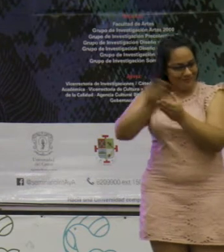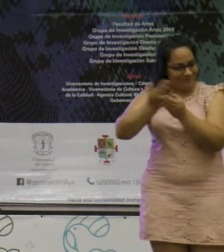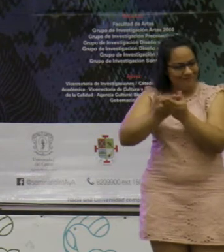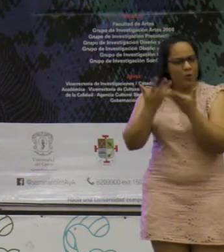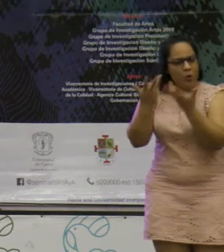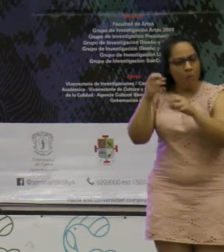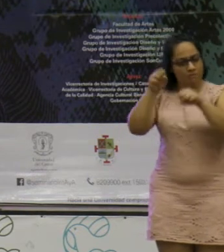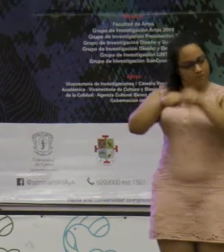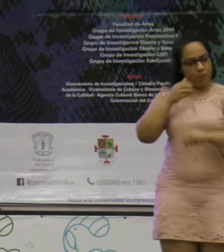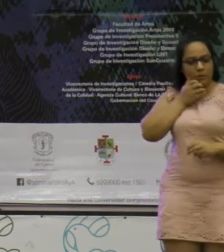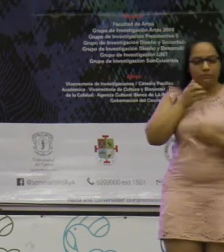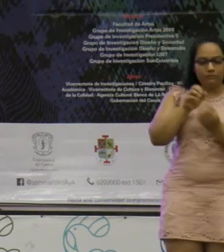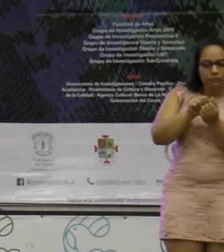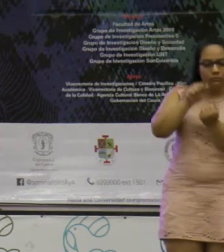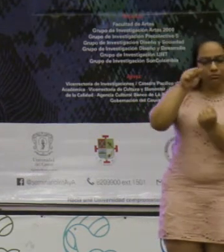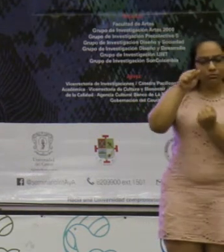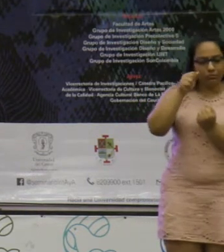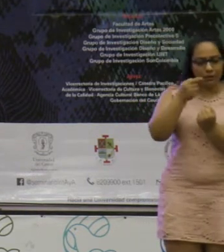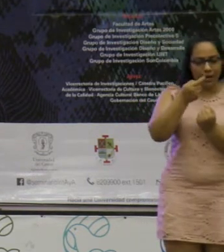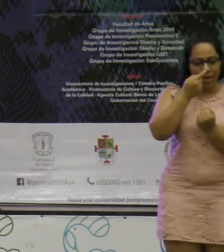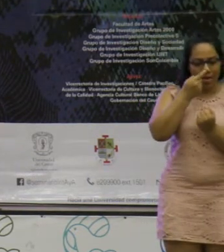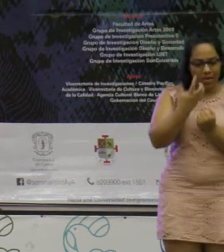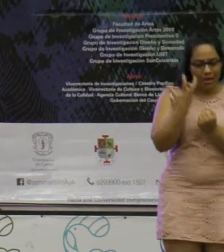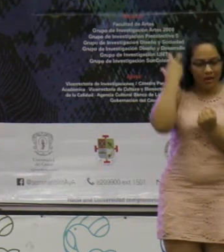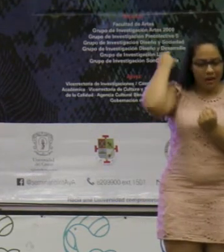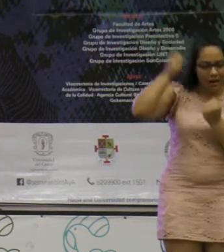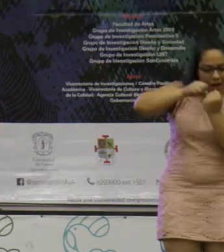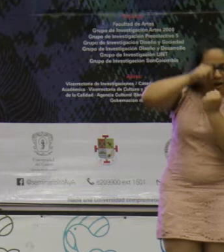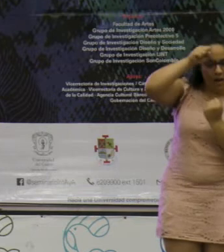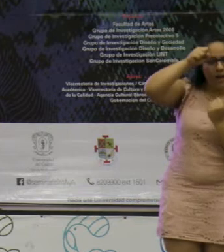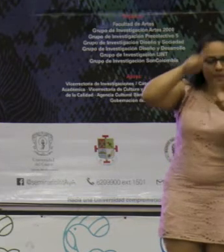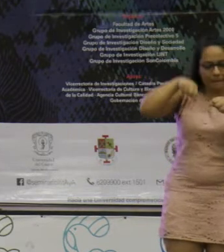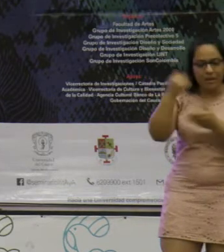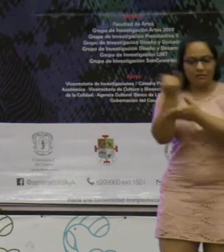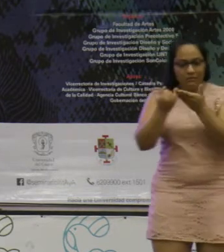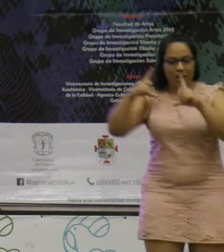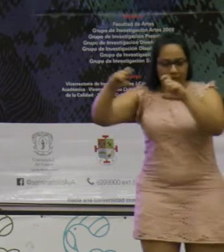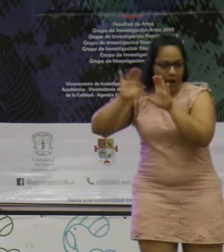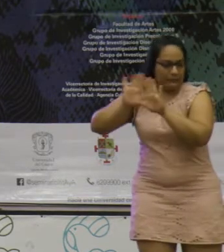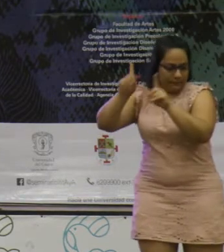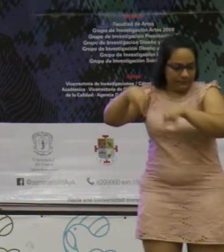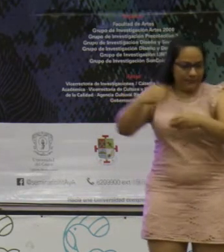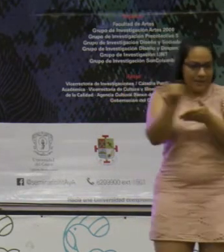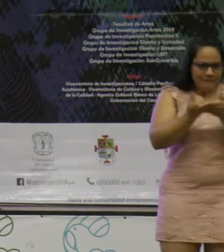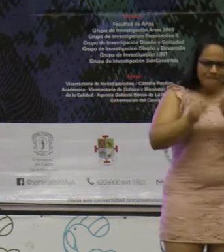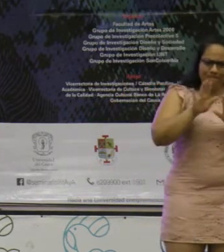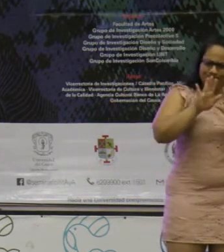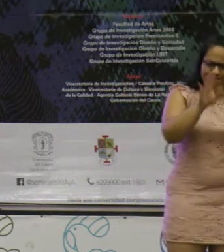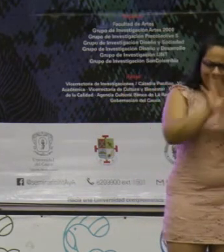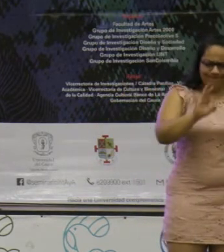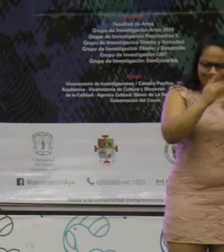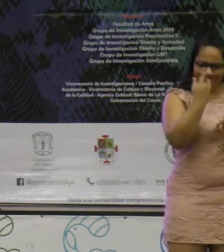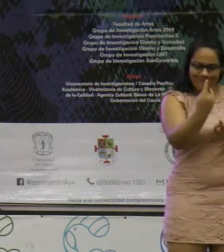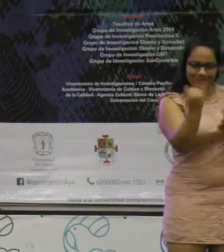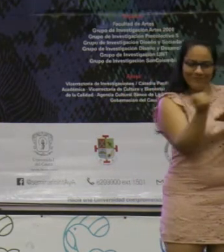esta posibilidad de asomarse al pasado. También la fotografía, obviamente la gráfica en general. Pero una cosa que tiene muy